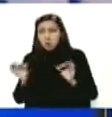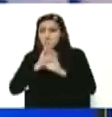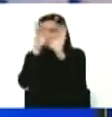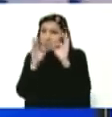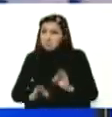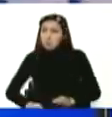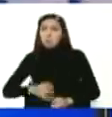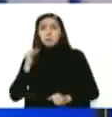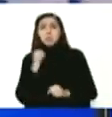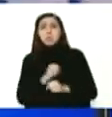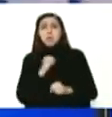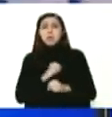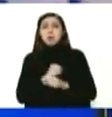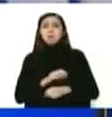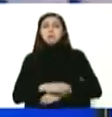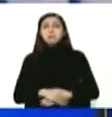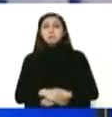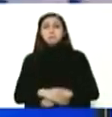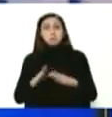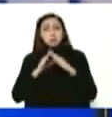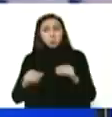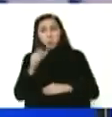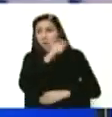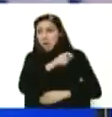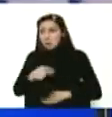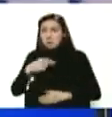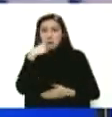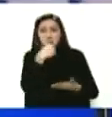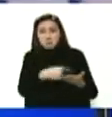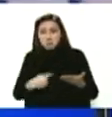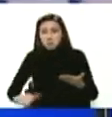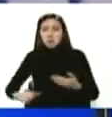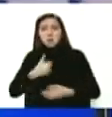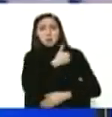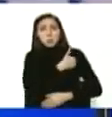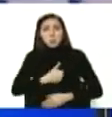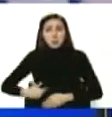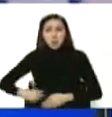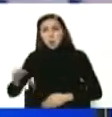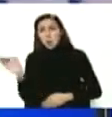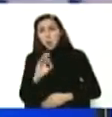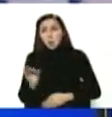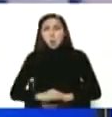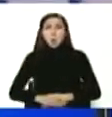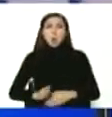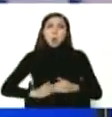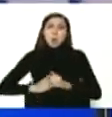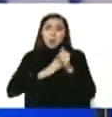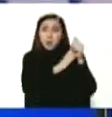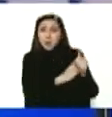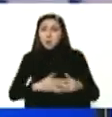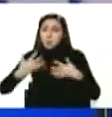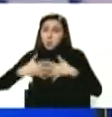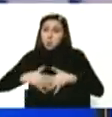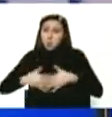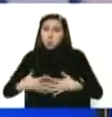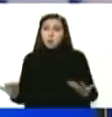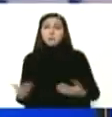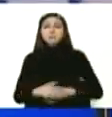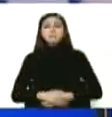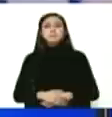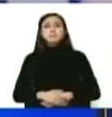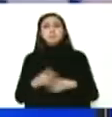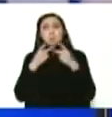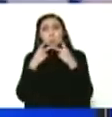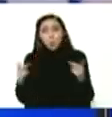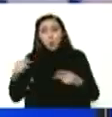gestión. A todo el que se nombra presidente o directivo de una empresa pública, de una